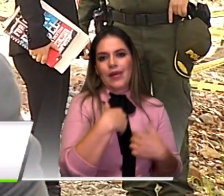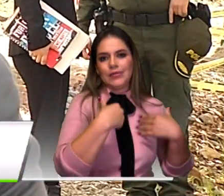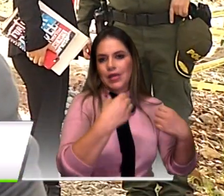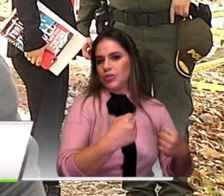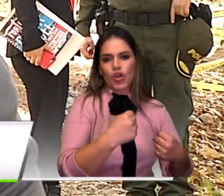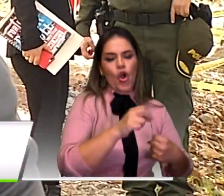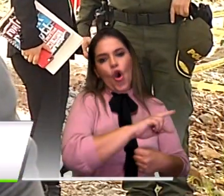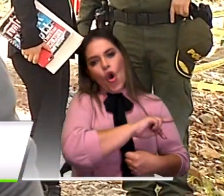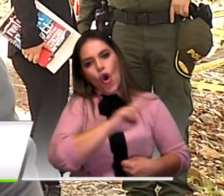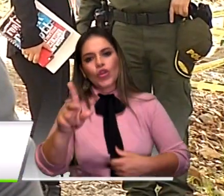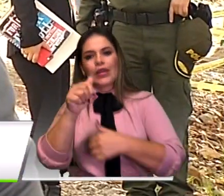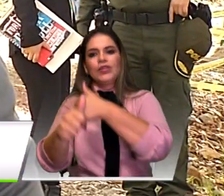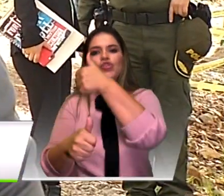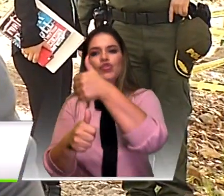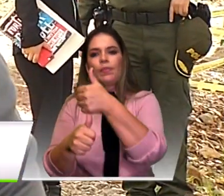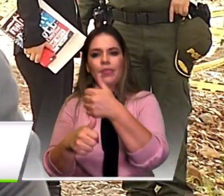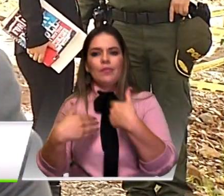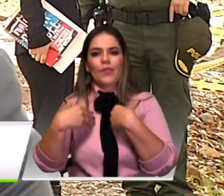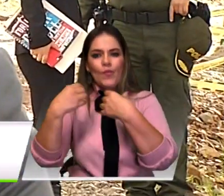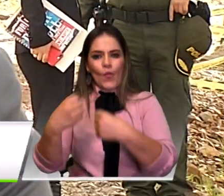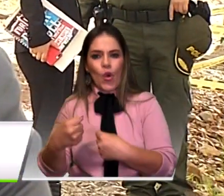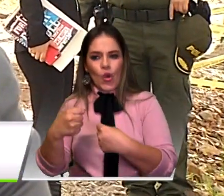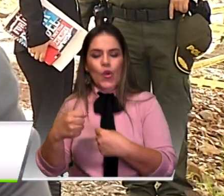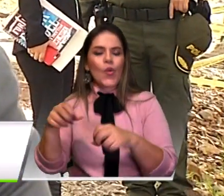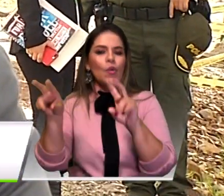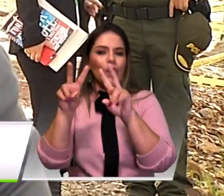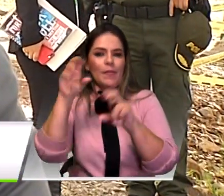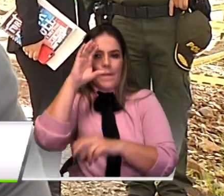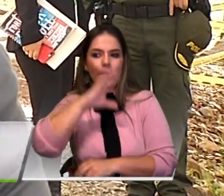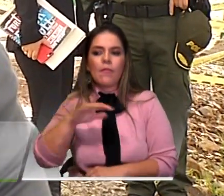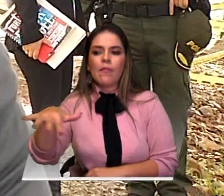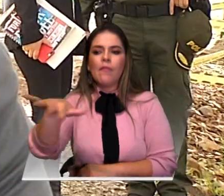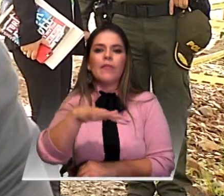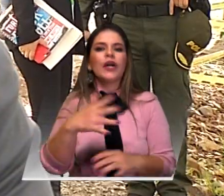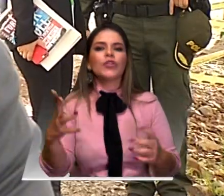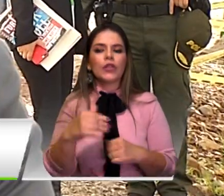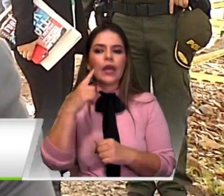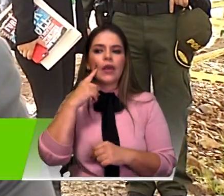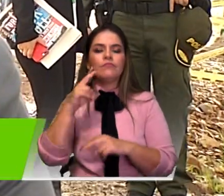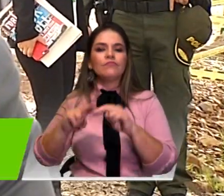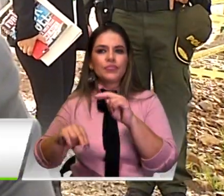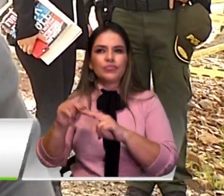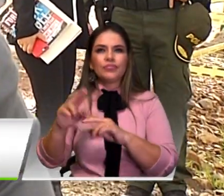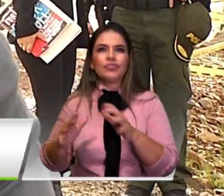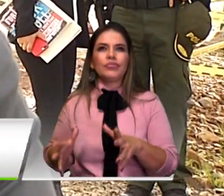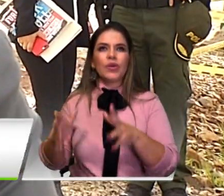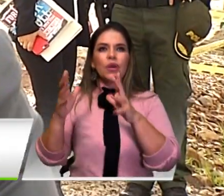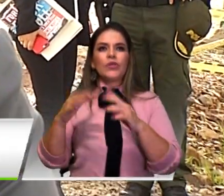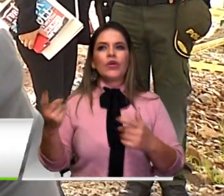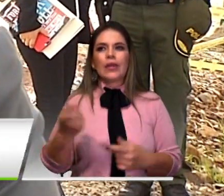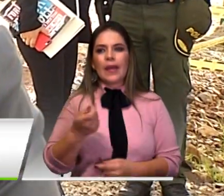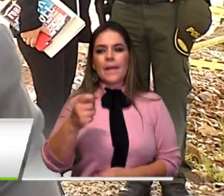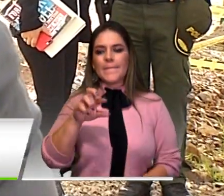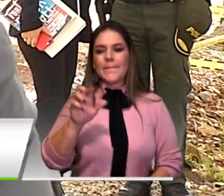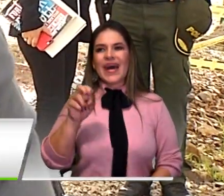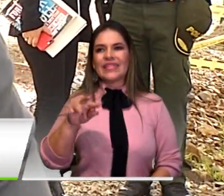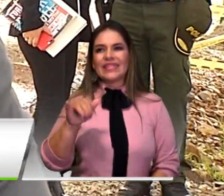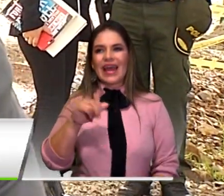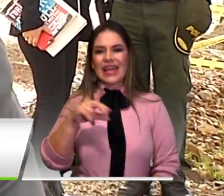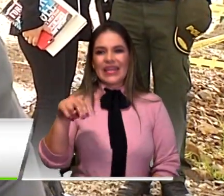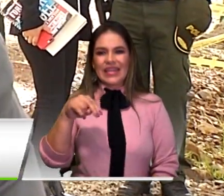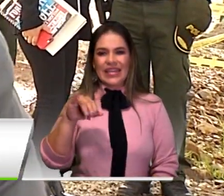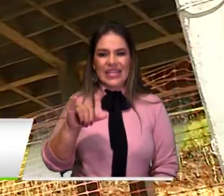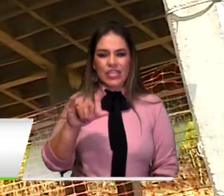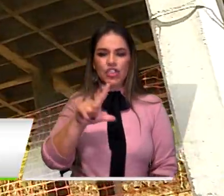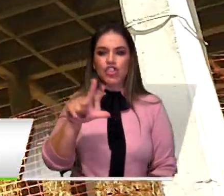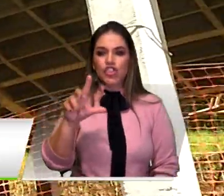complementa con una subestación de carabineros que se va a construir también en la proyección de los sectores de Perico y Pantanillo. Estamos